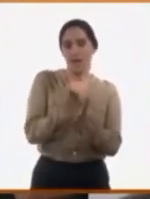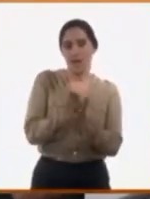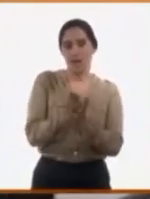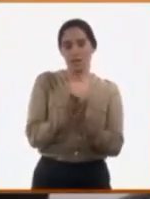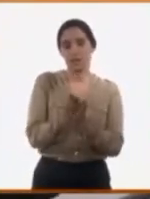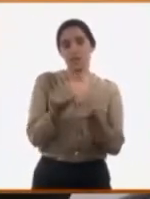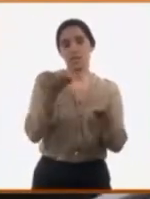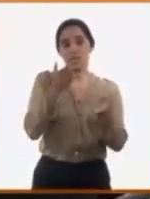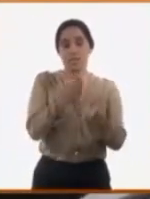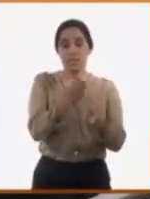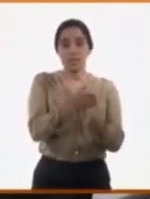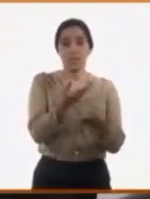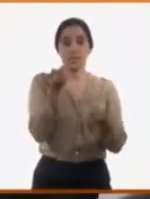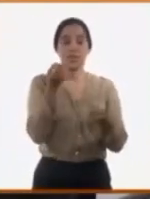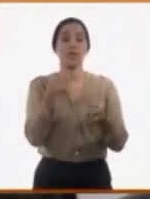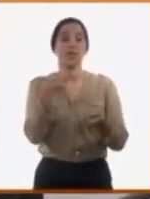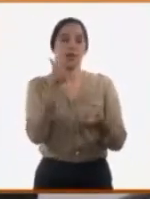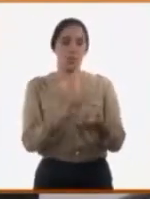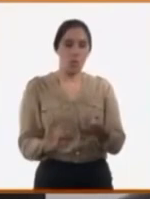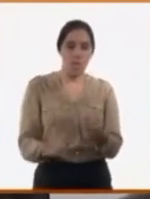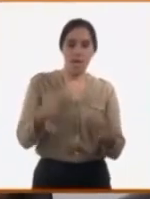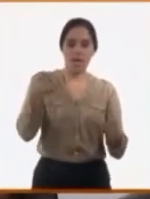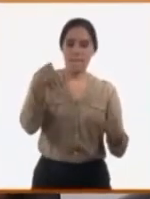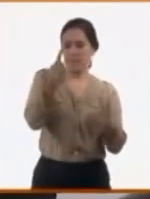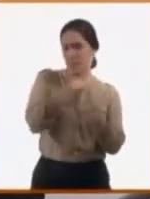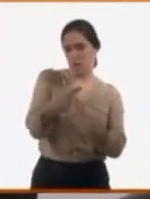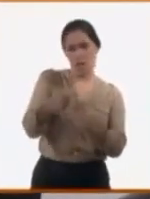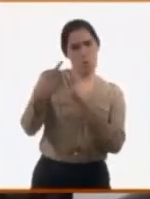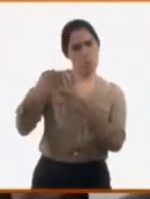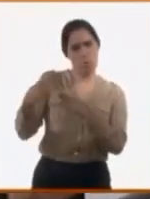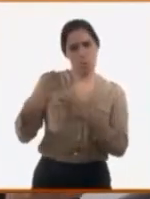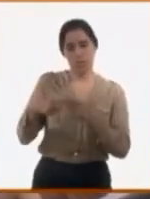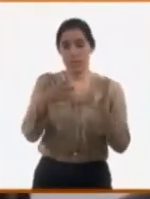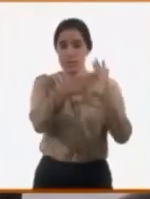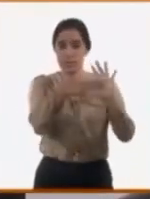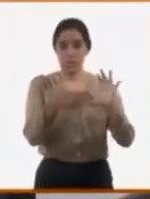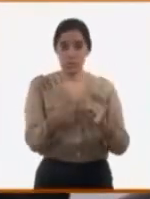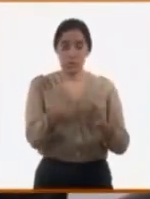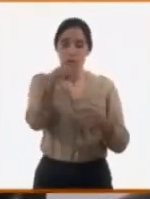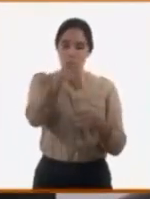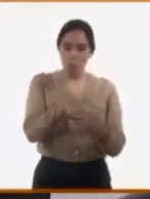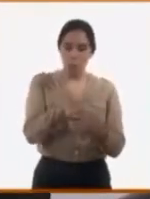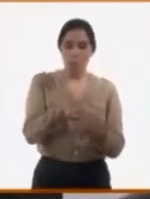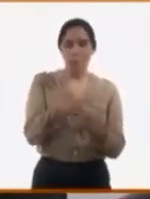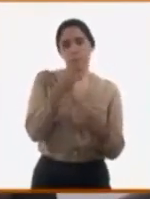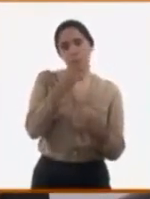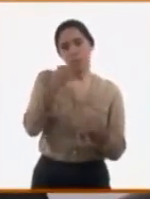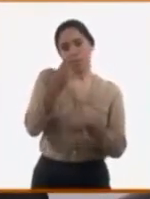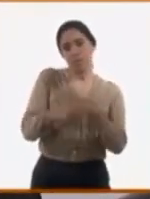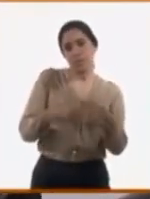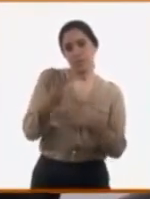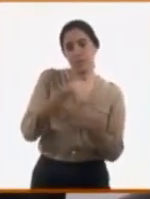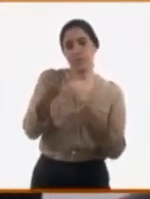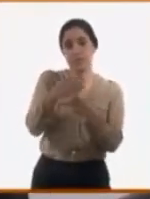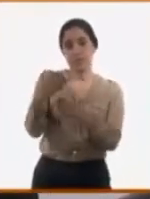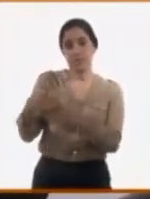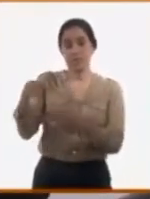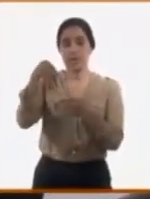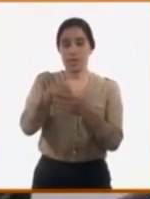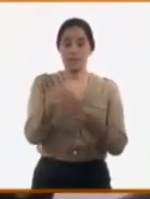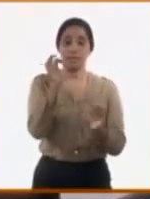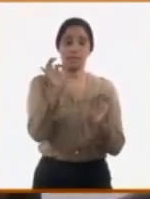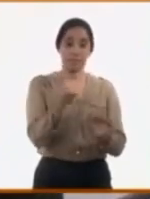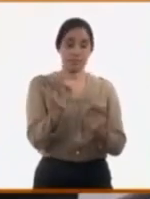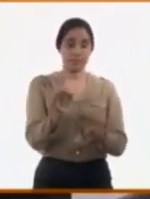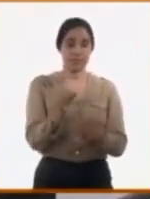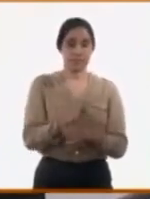una asignatura en un mismo ejercicio queé es posible hacerlo y el mundo además Por lo general se mueve en esa torno